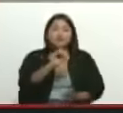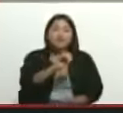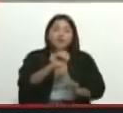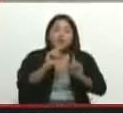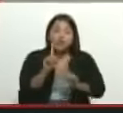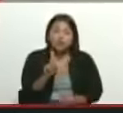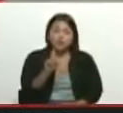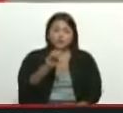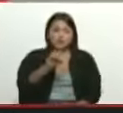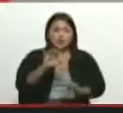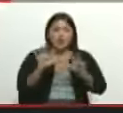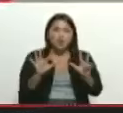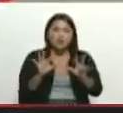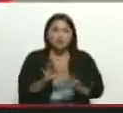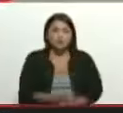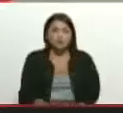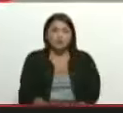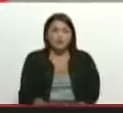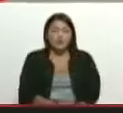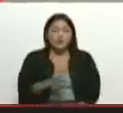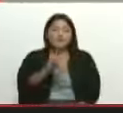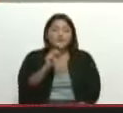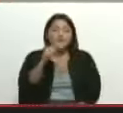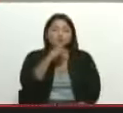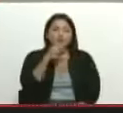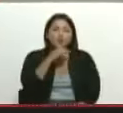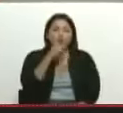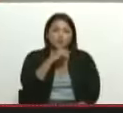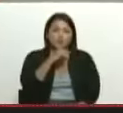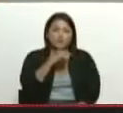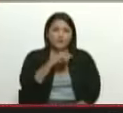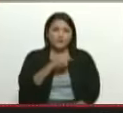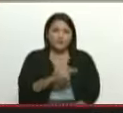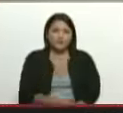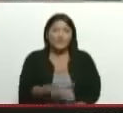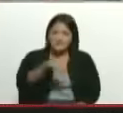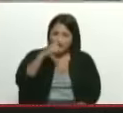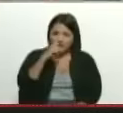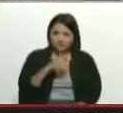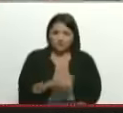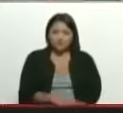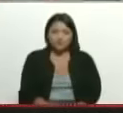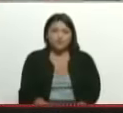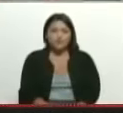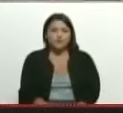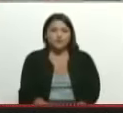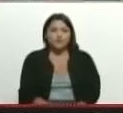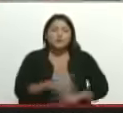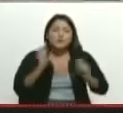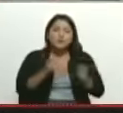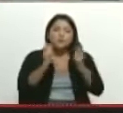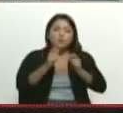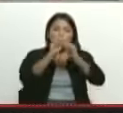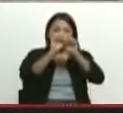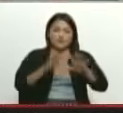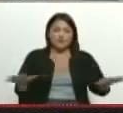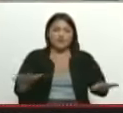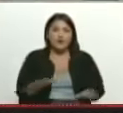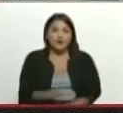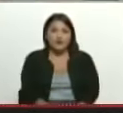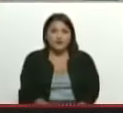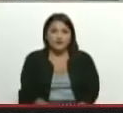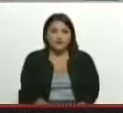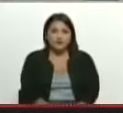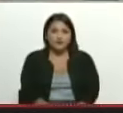23-10-20-0108 de fecha 20 de octubre del 2023, publicada en la Gaceta